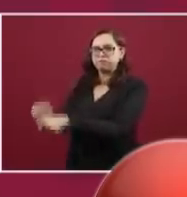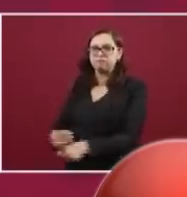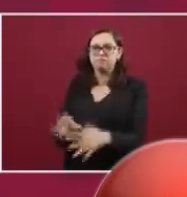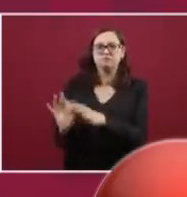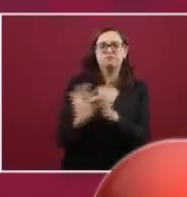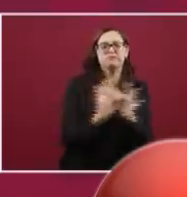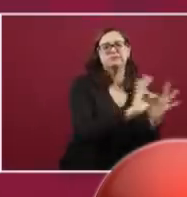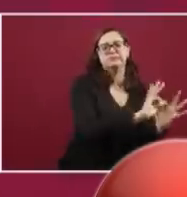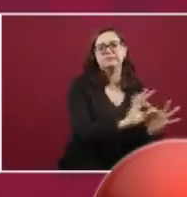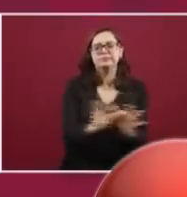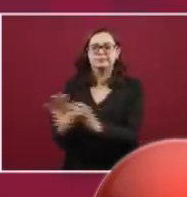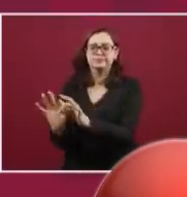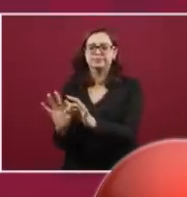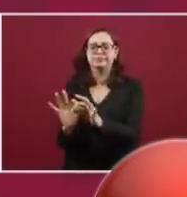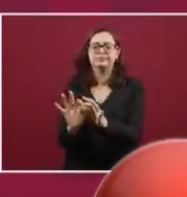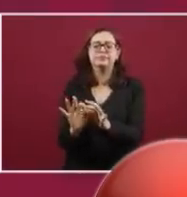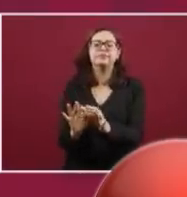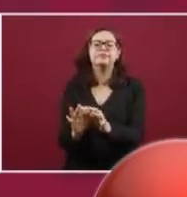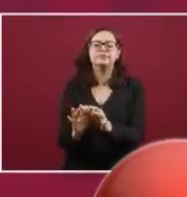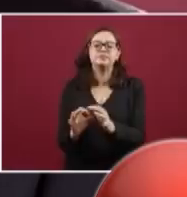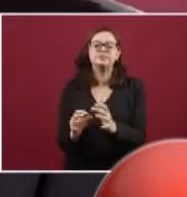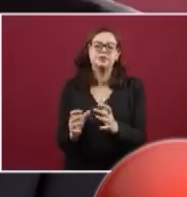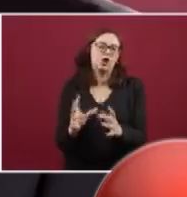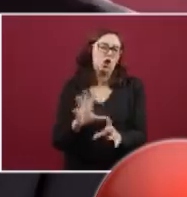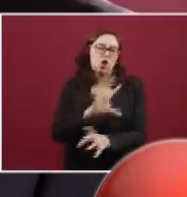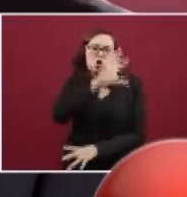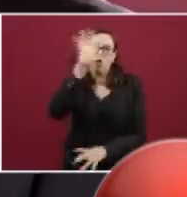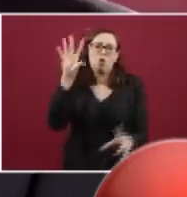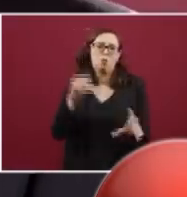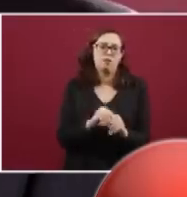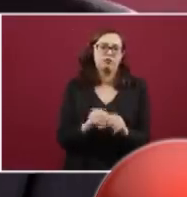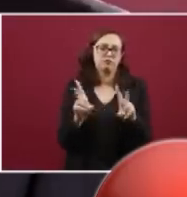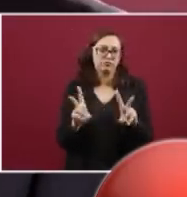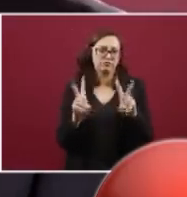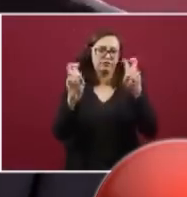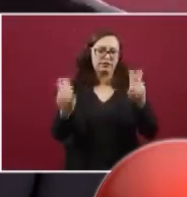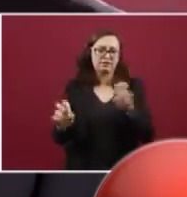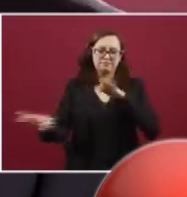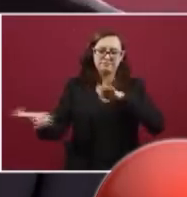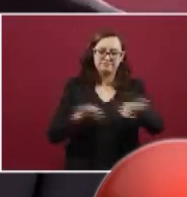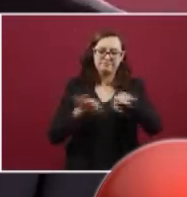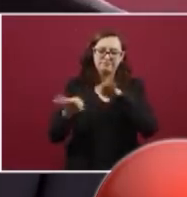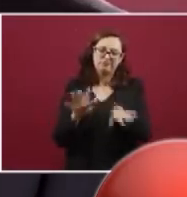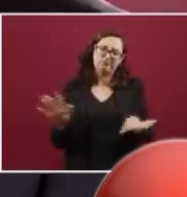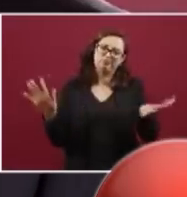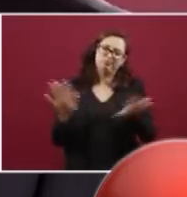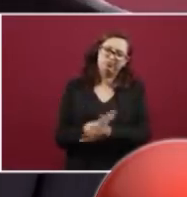lograr esto que llamamos reforma laboral.